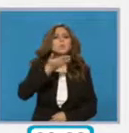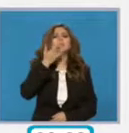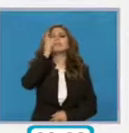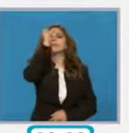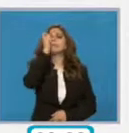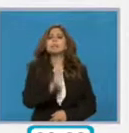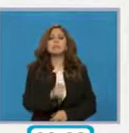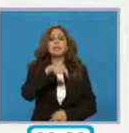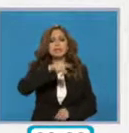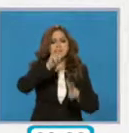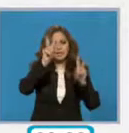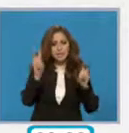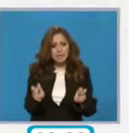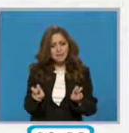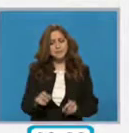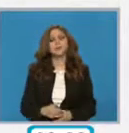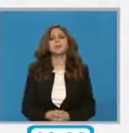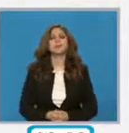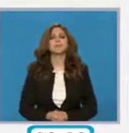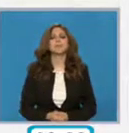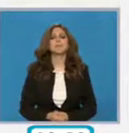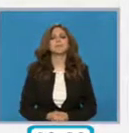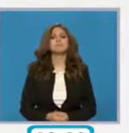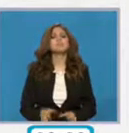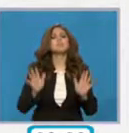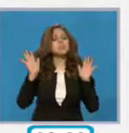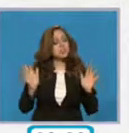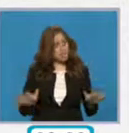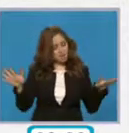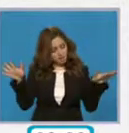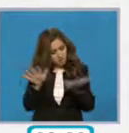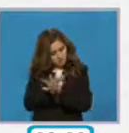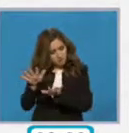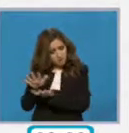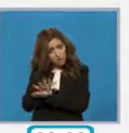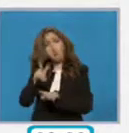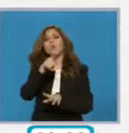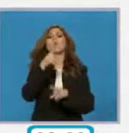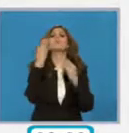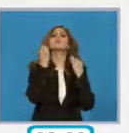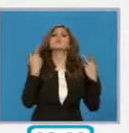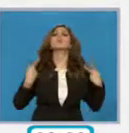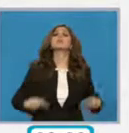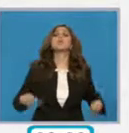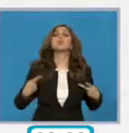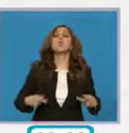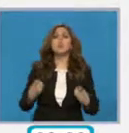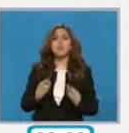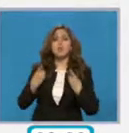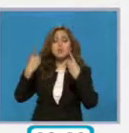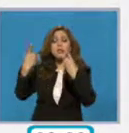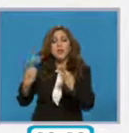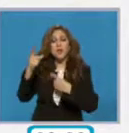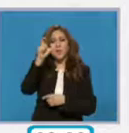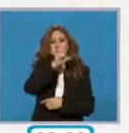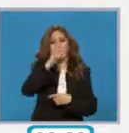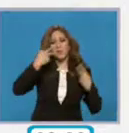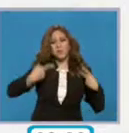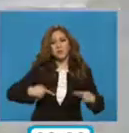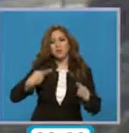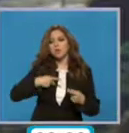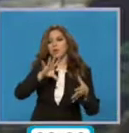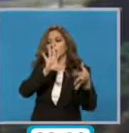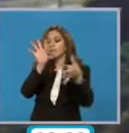exacto. Bueno, no, ya ha cambiado bastante. Muchísima gente ofrece la donación cuando les han dado la noticia de que su